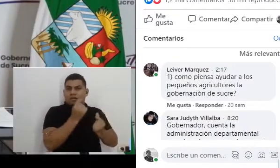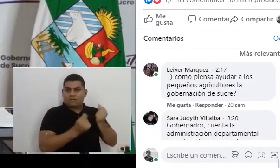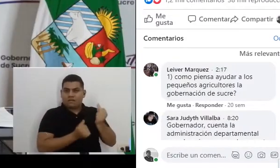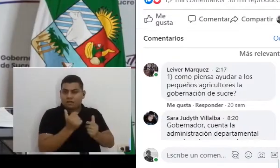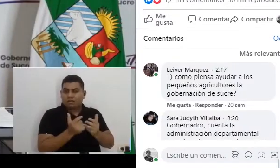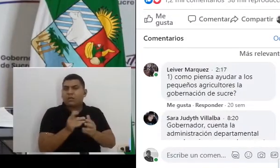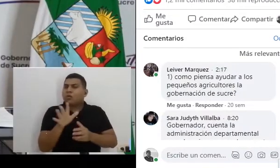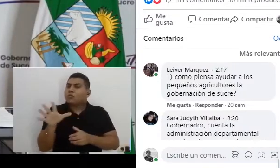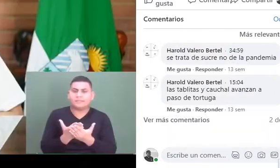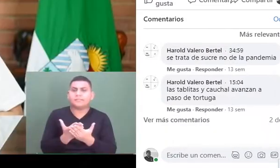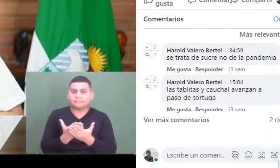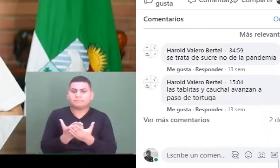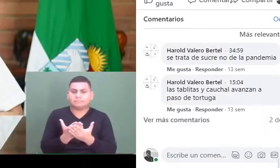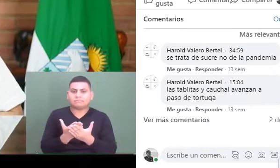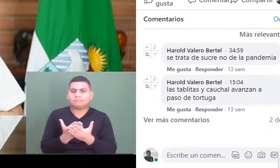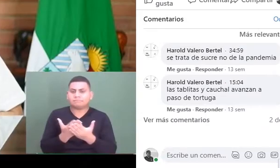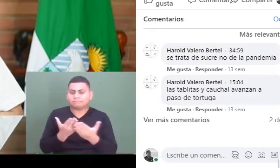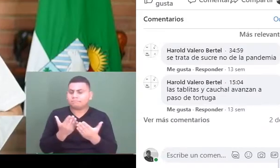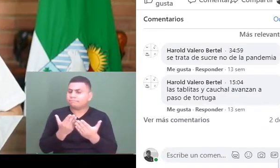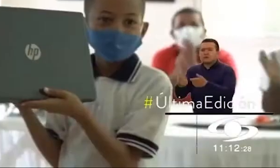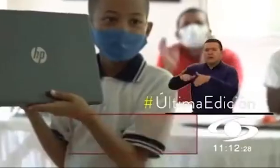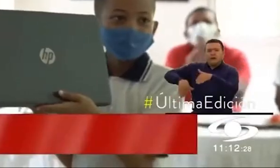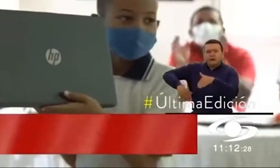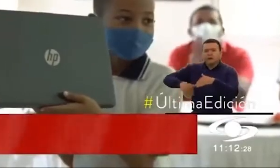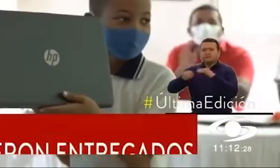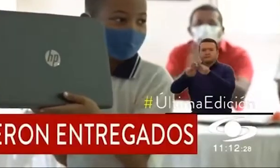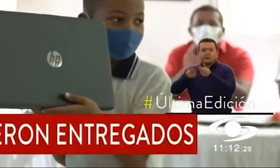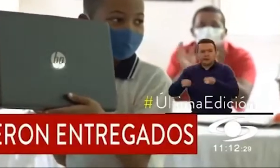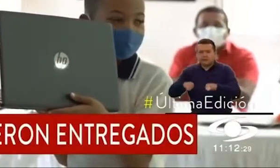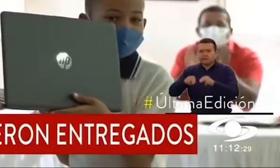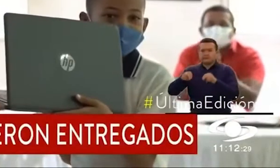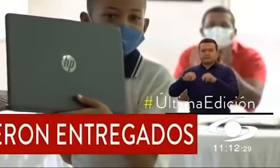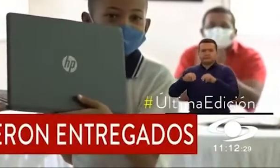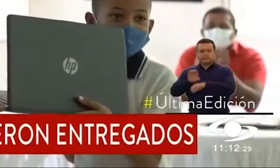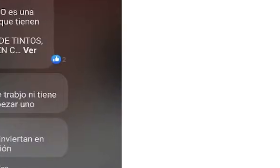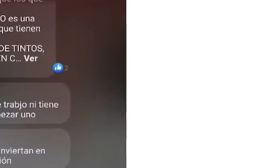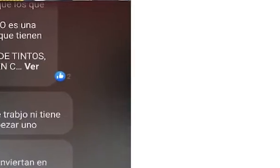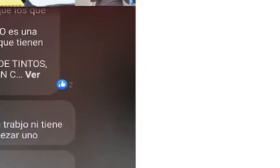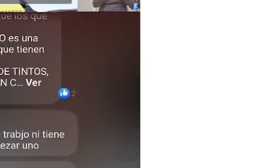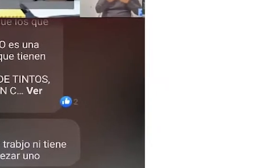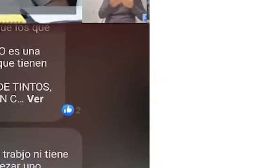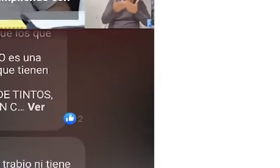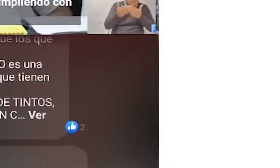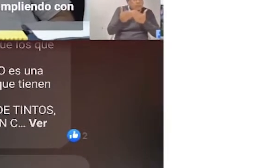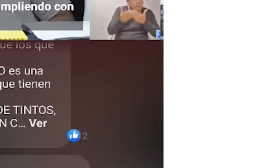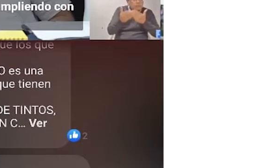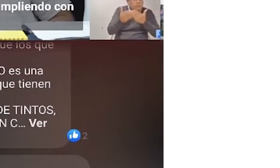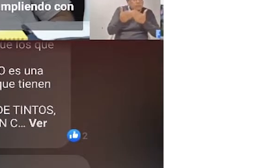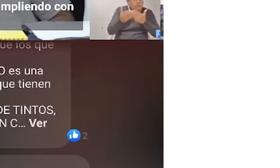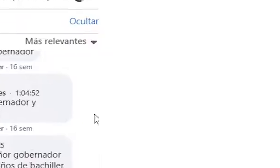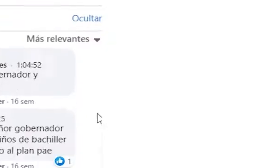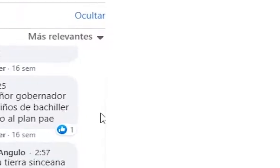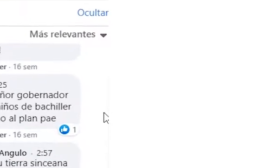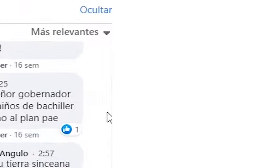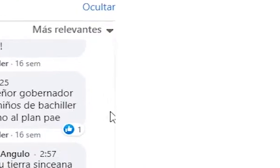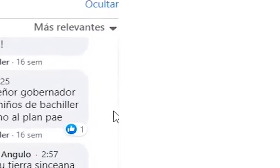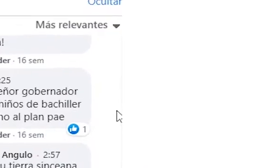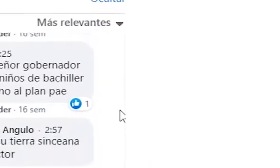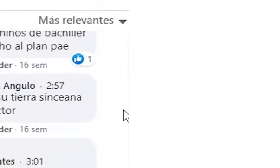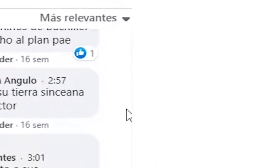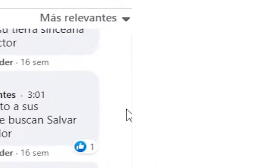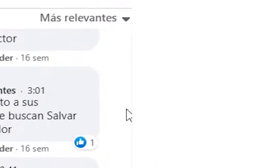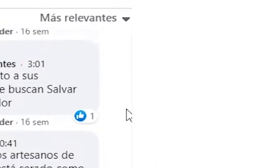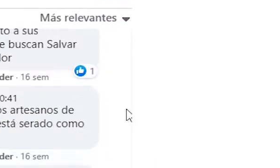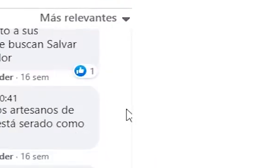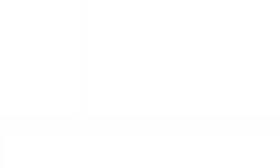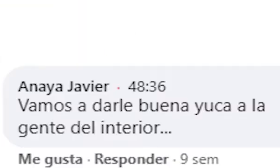tener mejores capacidades hospitalarias diseñadas. Donde los protagonistas son los sucreños, quienes dialogaban directamente con un